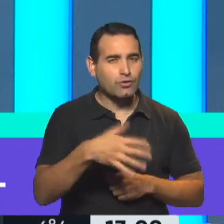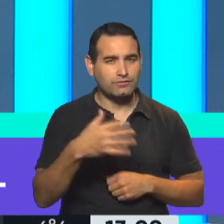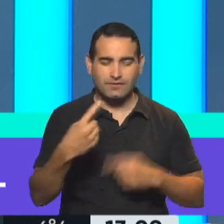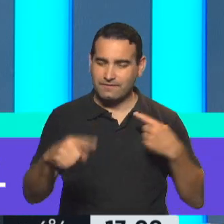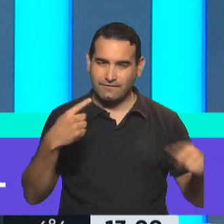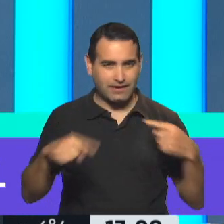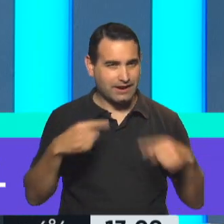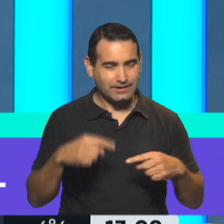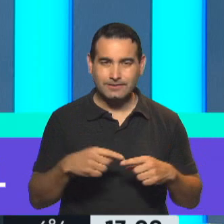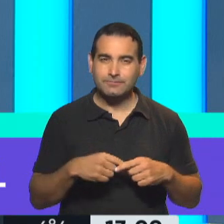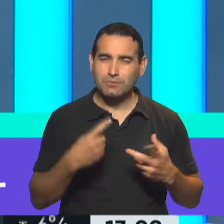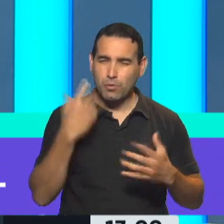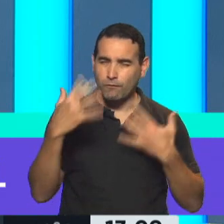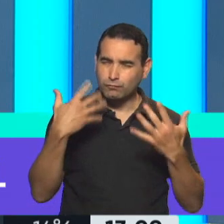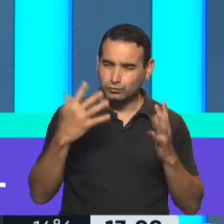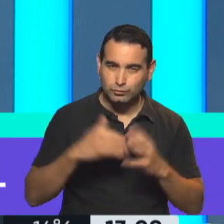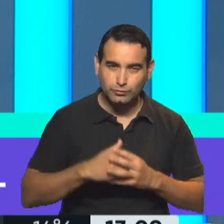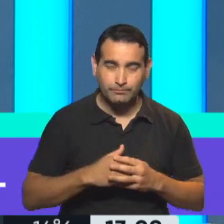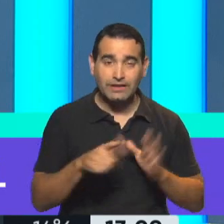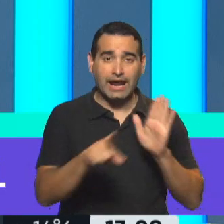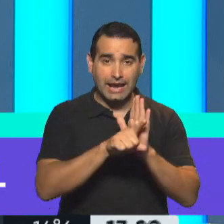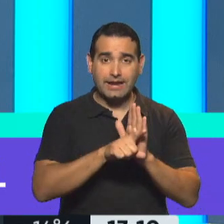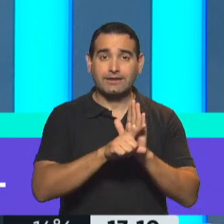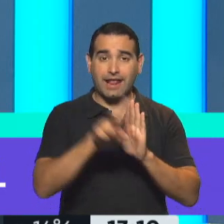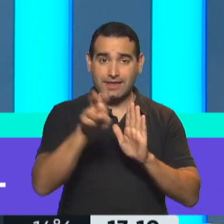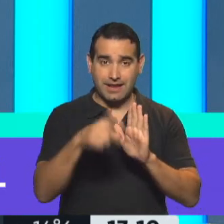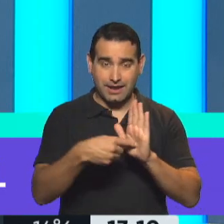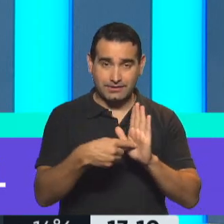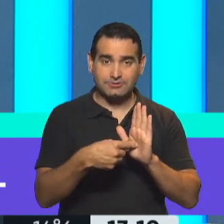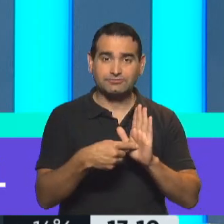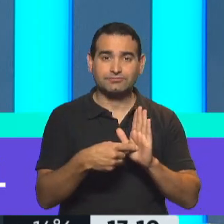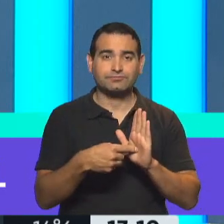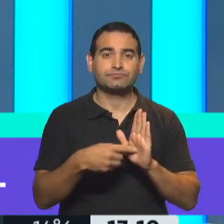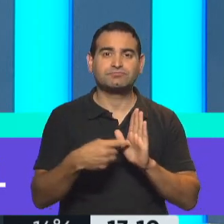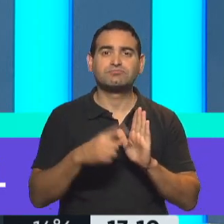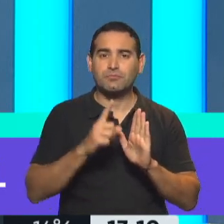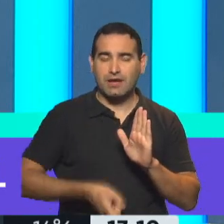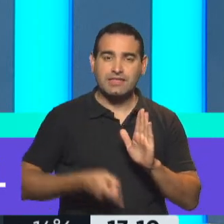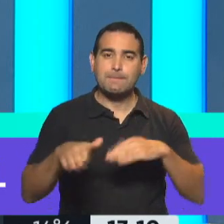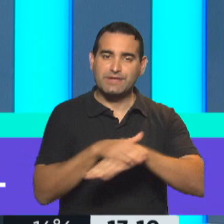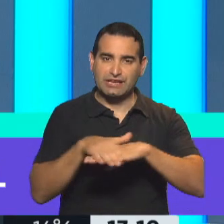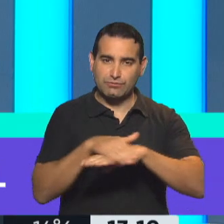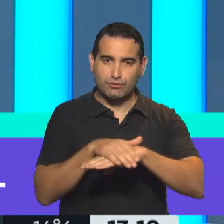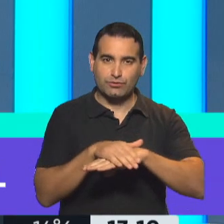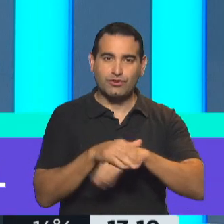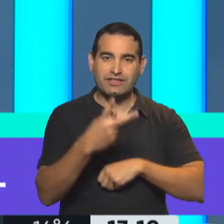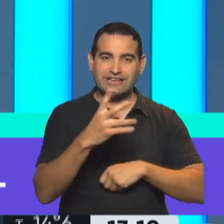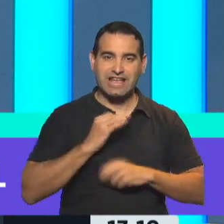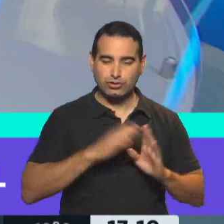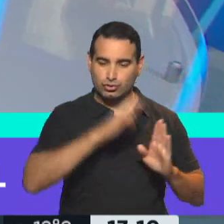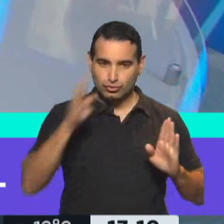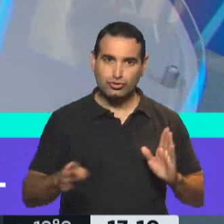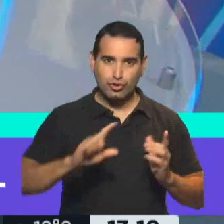regulares y mucha confusión con esto la ley que les recordamos recordemos establecía un mínimo de tres años para los